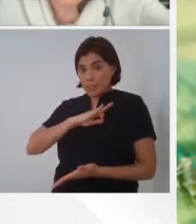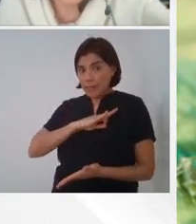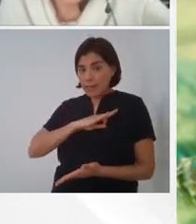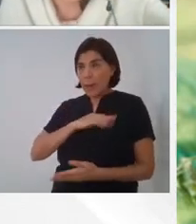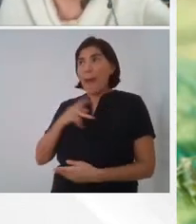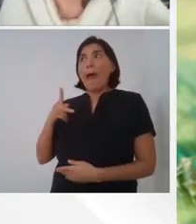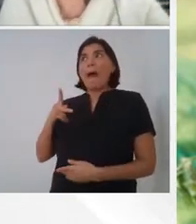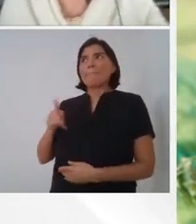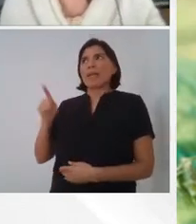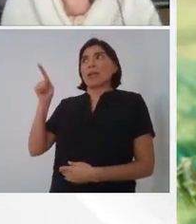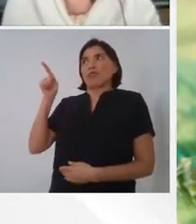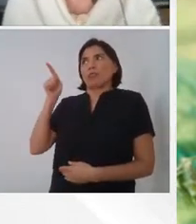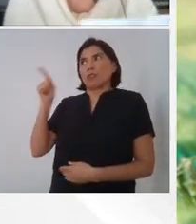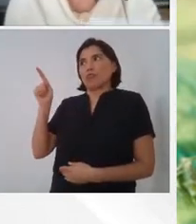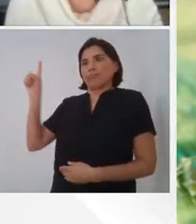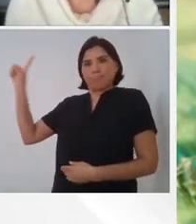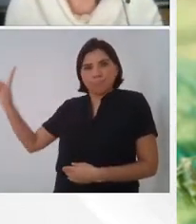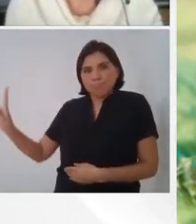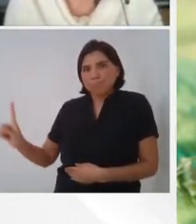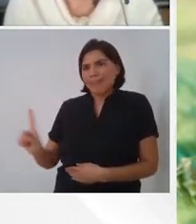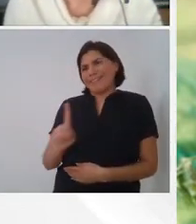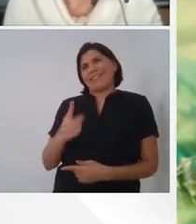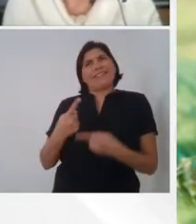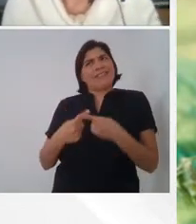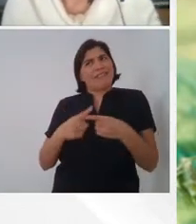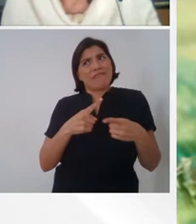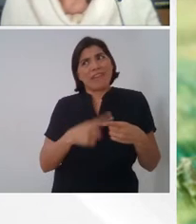sabré cuándo preparar mi corazón.